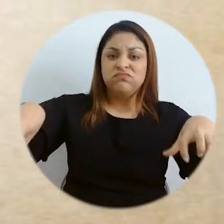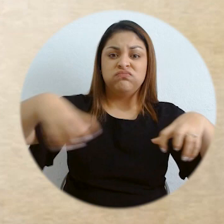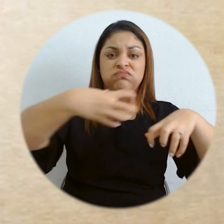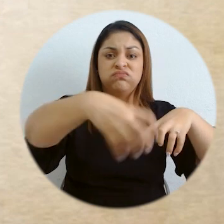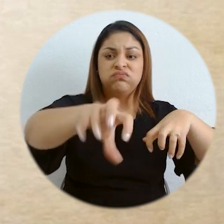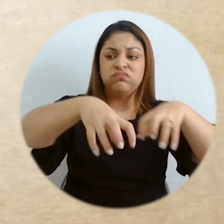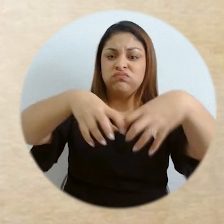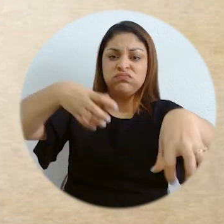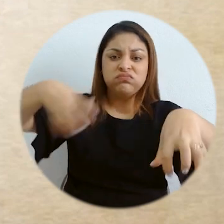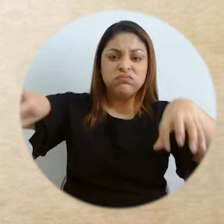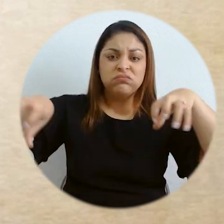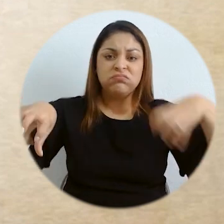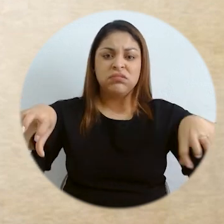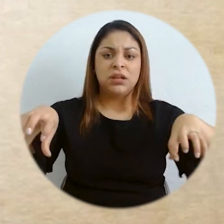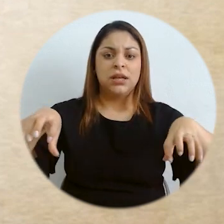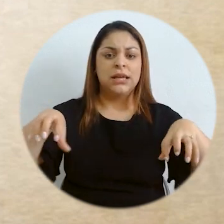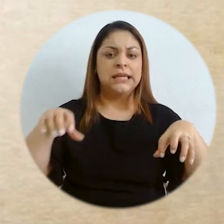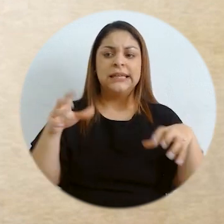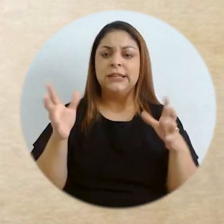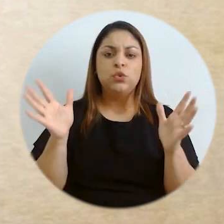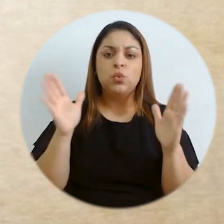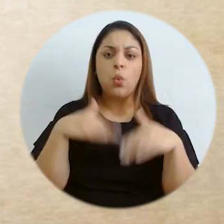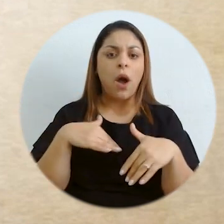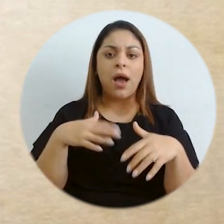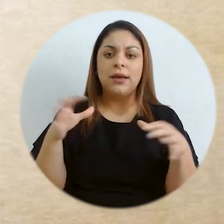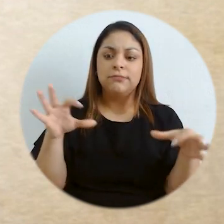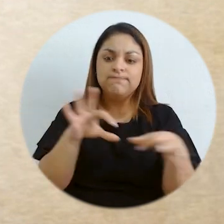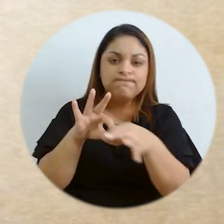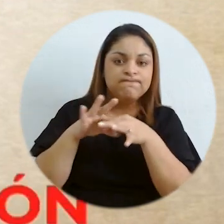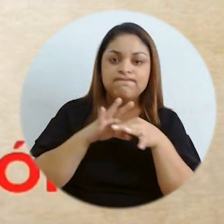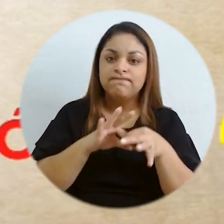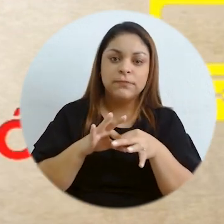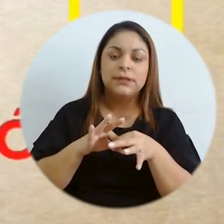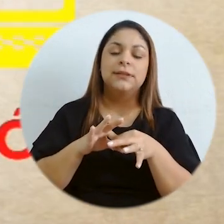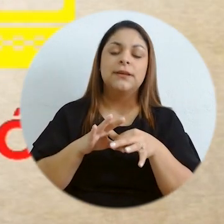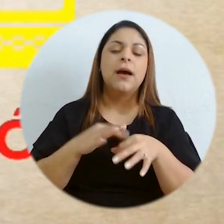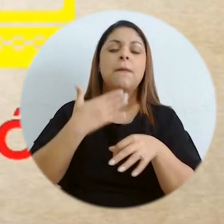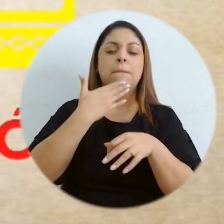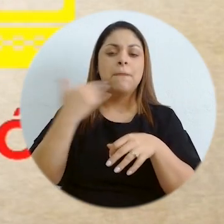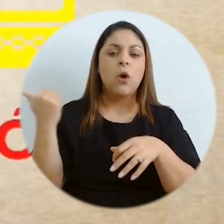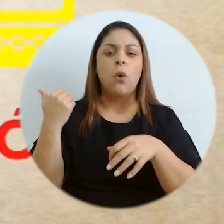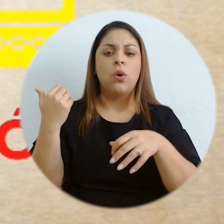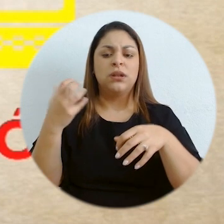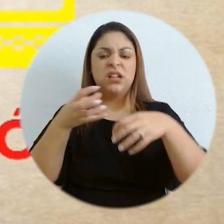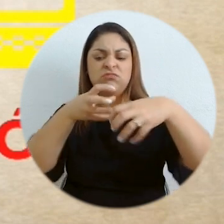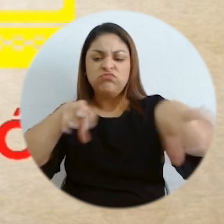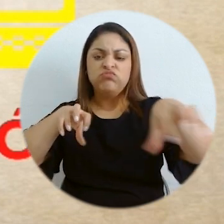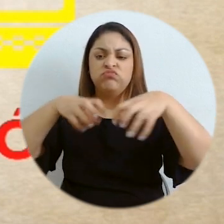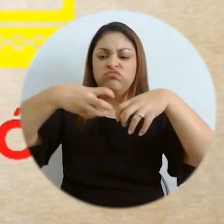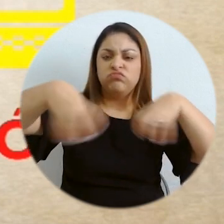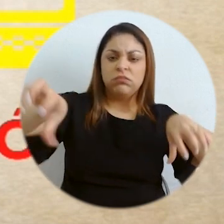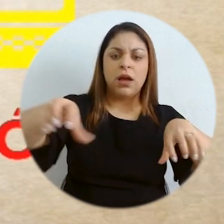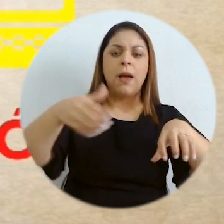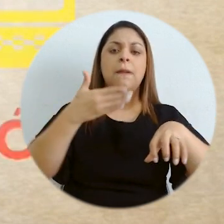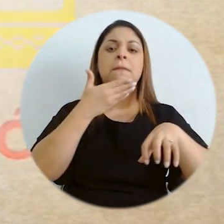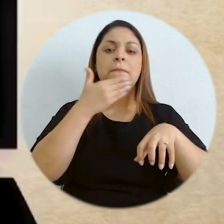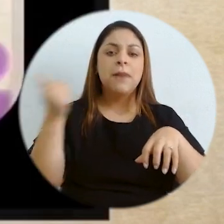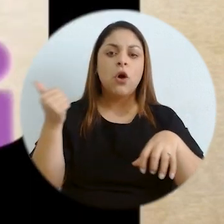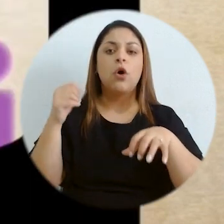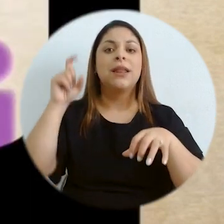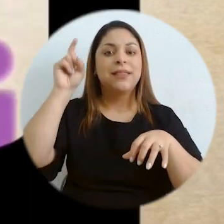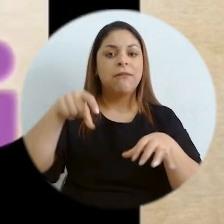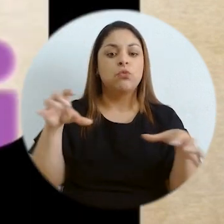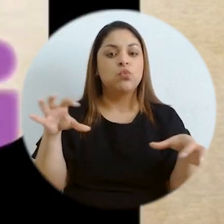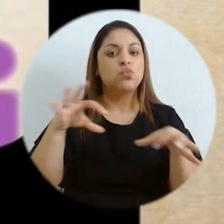polarización, cuando hay estas posturas que parecen irreconciliables, si se trabaja en unir a los que aparentemente están tan separados,